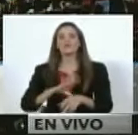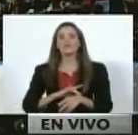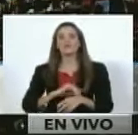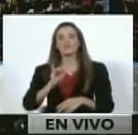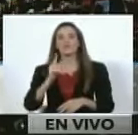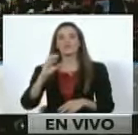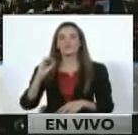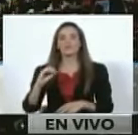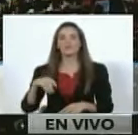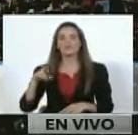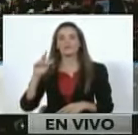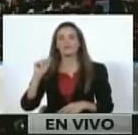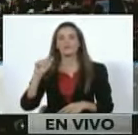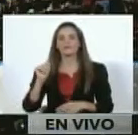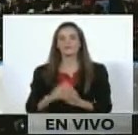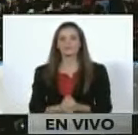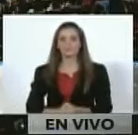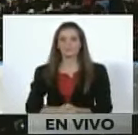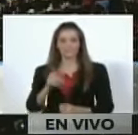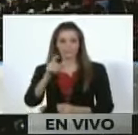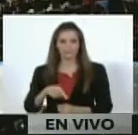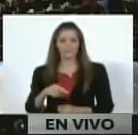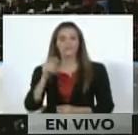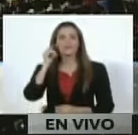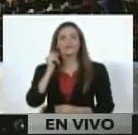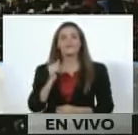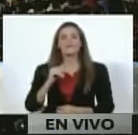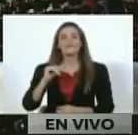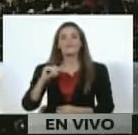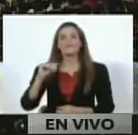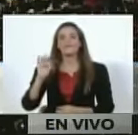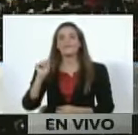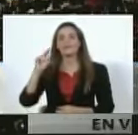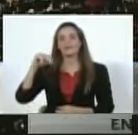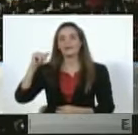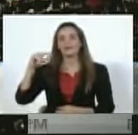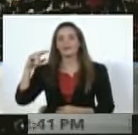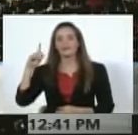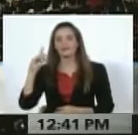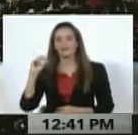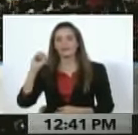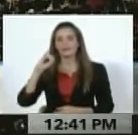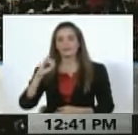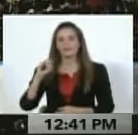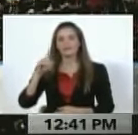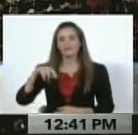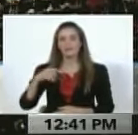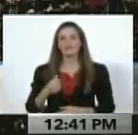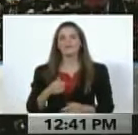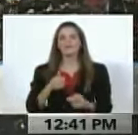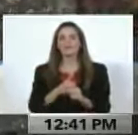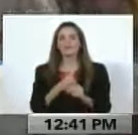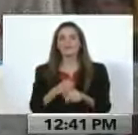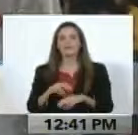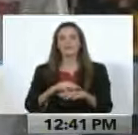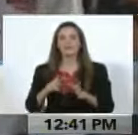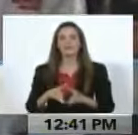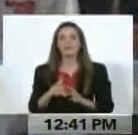Rivas. Ciudadana Noni Fernández Guayú, médica venezolana y feminista de salud